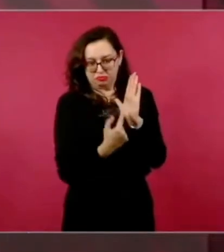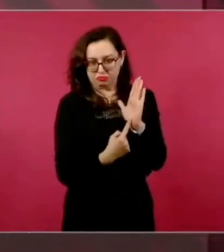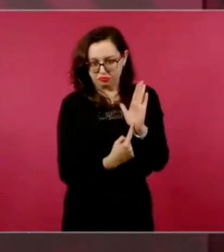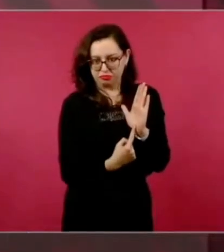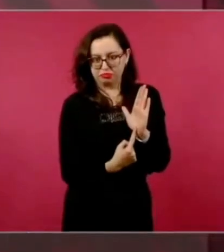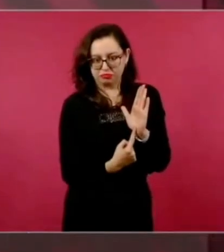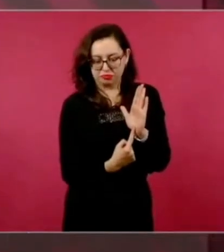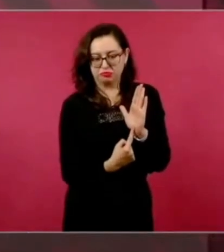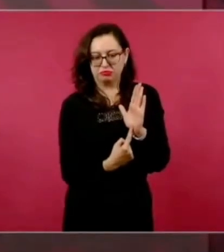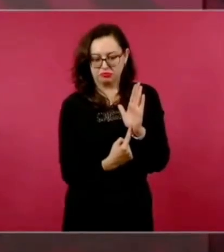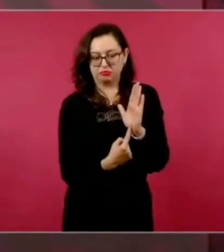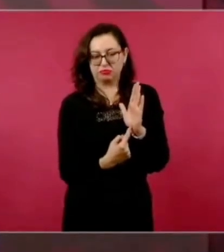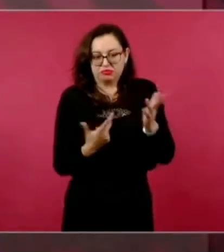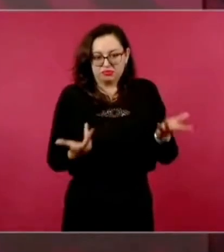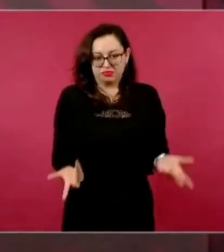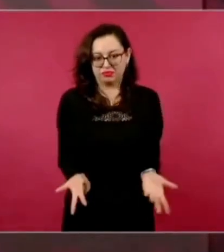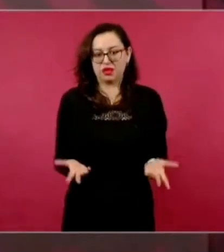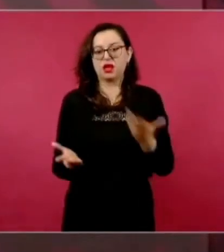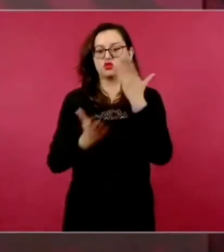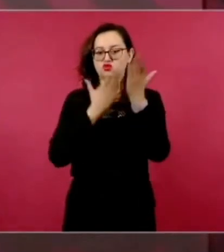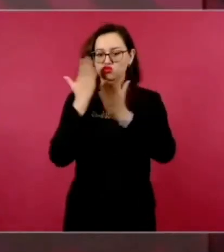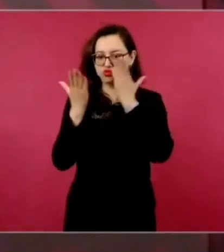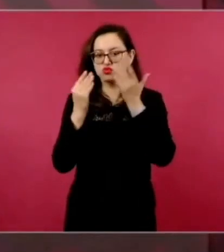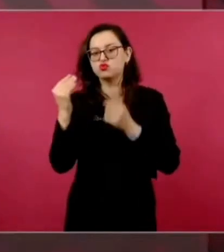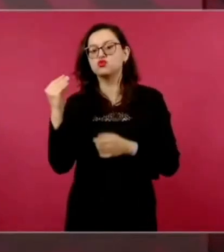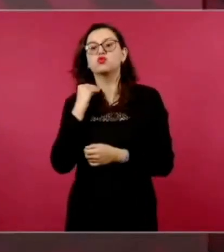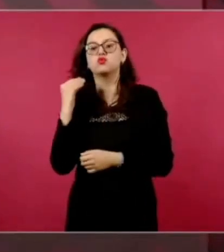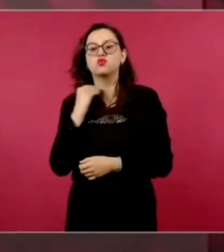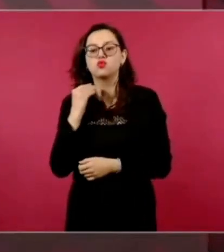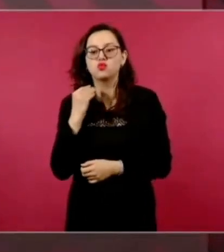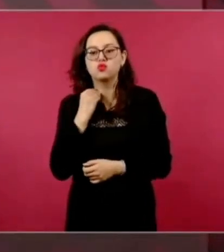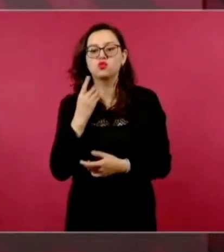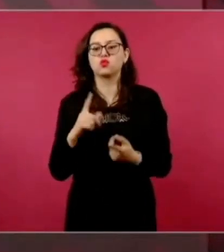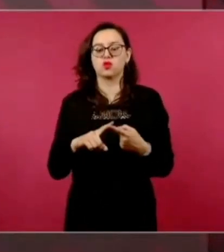pues, tienen que ser abogados.